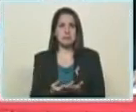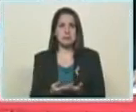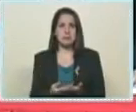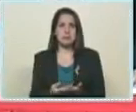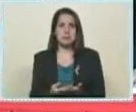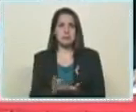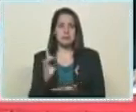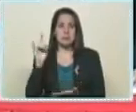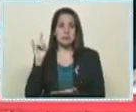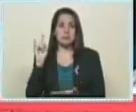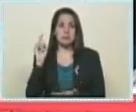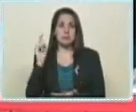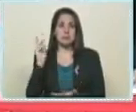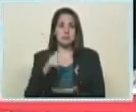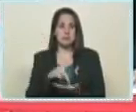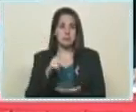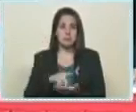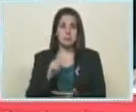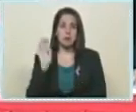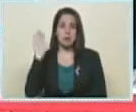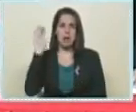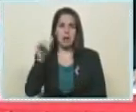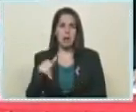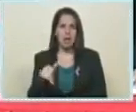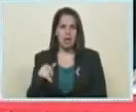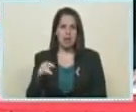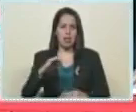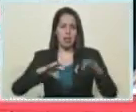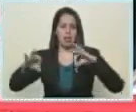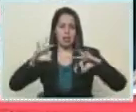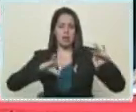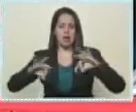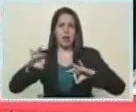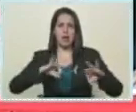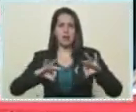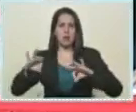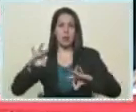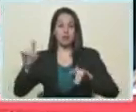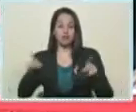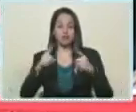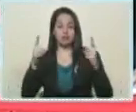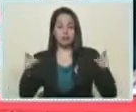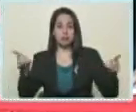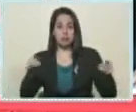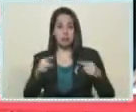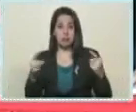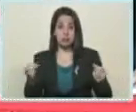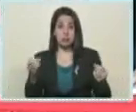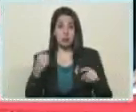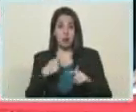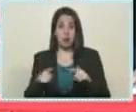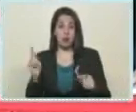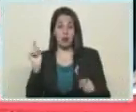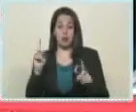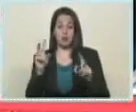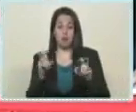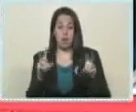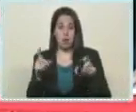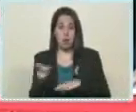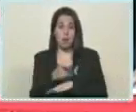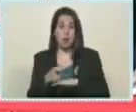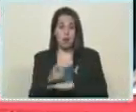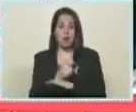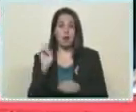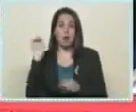Y llegamos a Maracay, al Teatro de la Ópera, y ahí me encontré con el nuevo gobernador del Estado Bolivariano